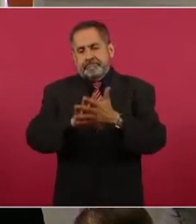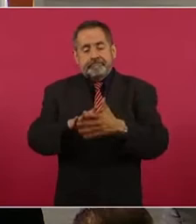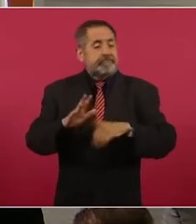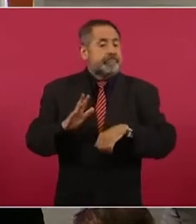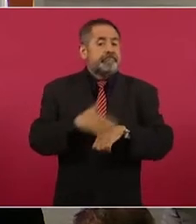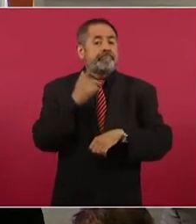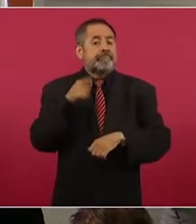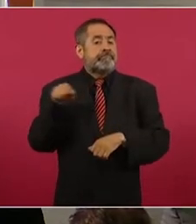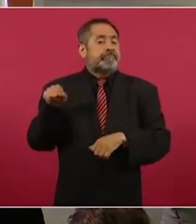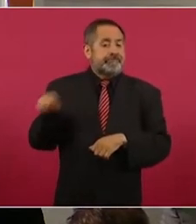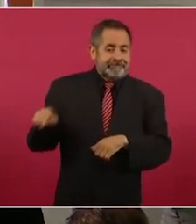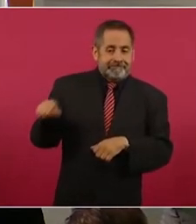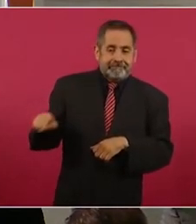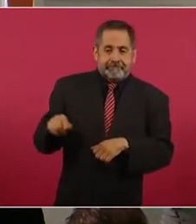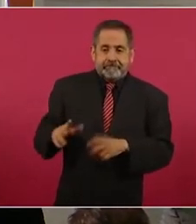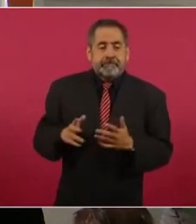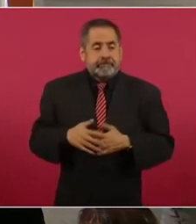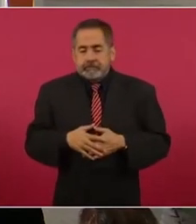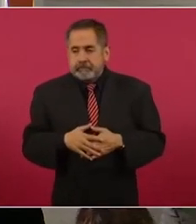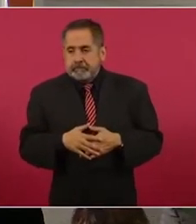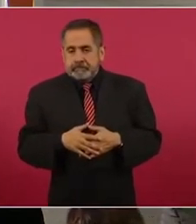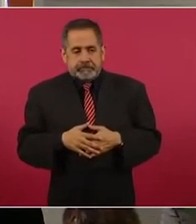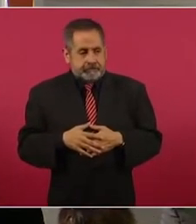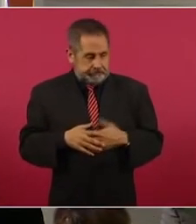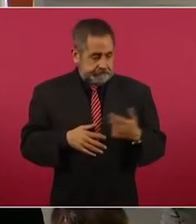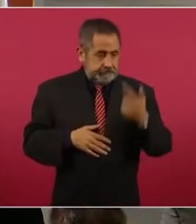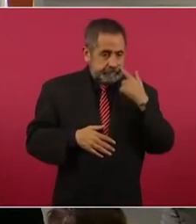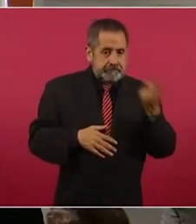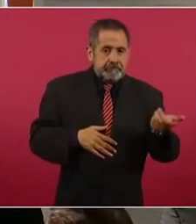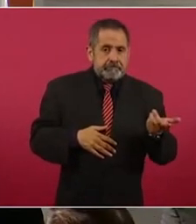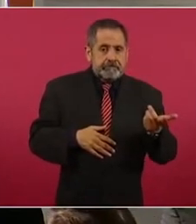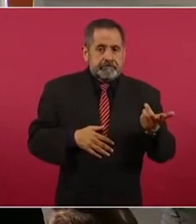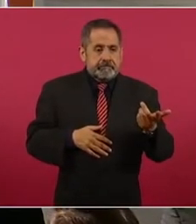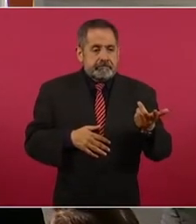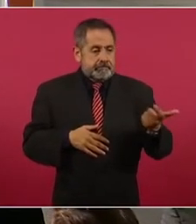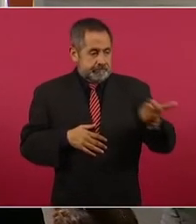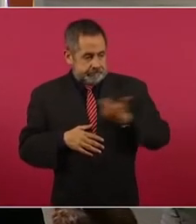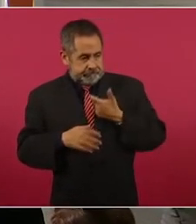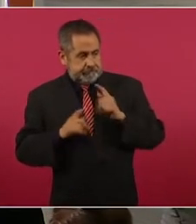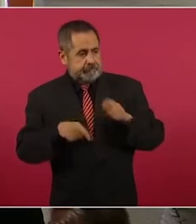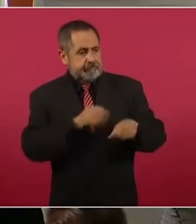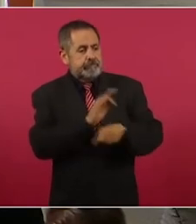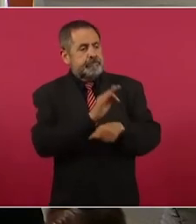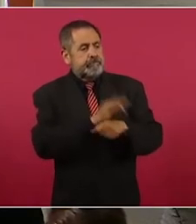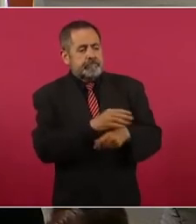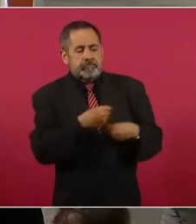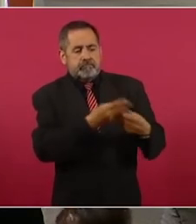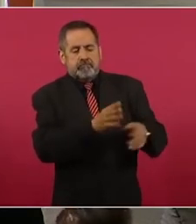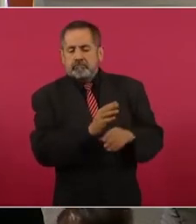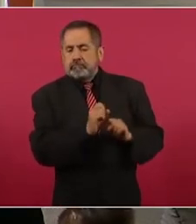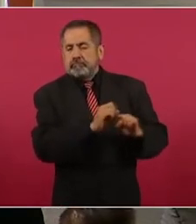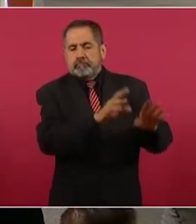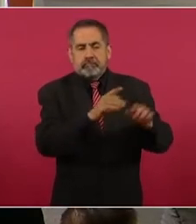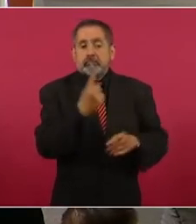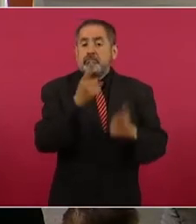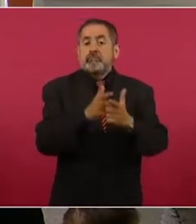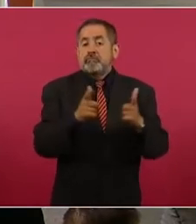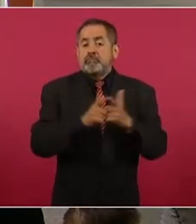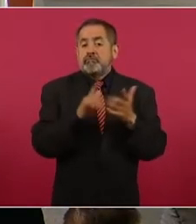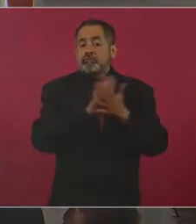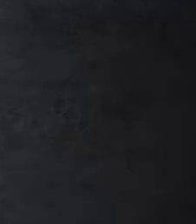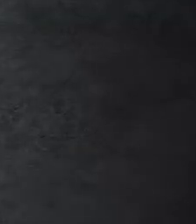porque vendía protección a un grupo